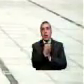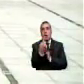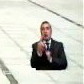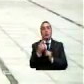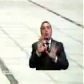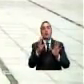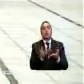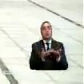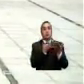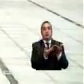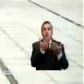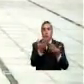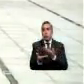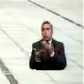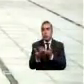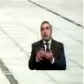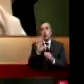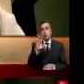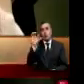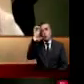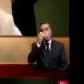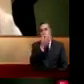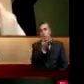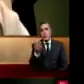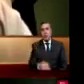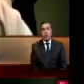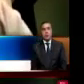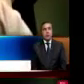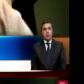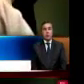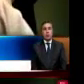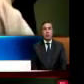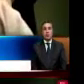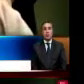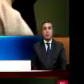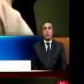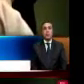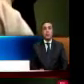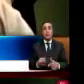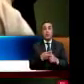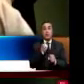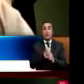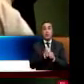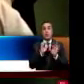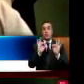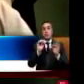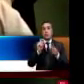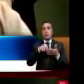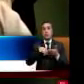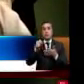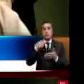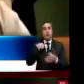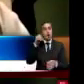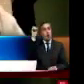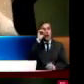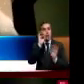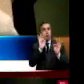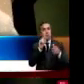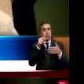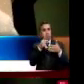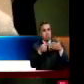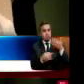bloque sus propuestas y sus observaciones. Escuchemos. Son 100 días de gobierno que han sido exitosos desde mi punto de vista. También